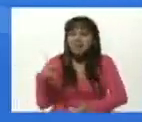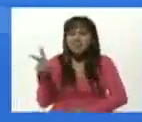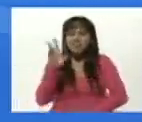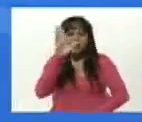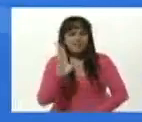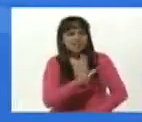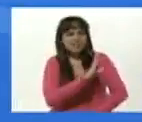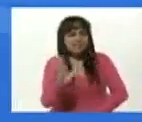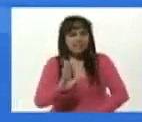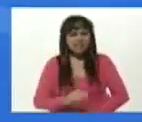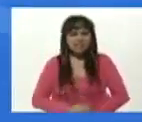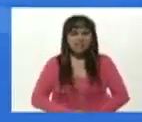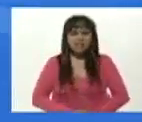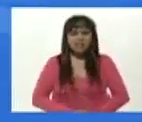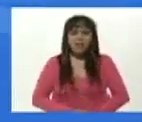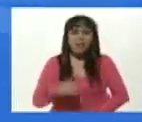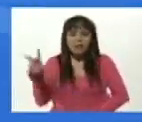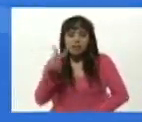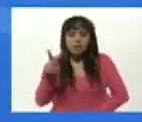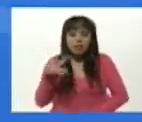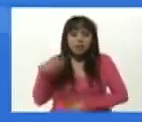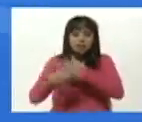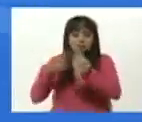bendita, a la Venezuela de Dios.